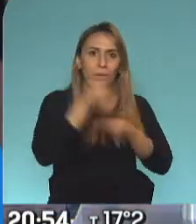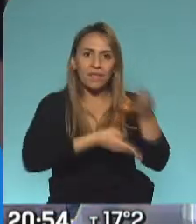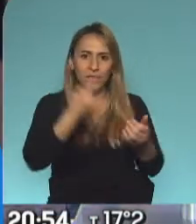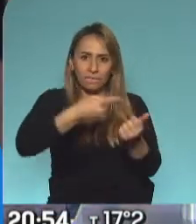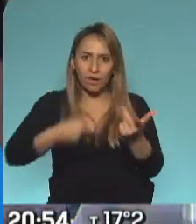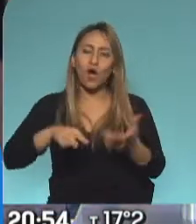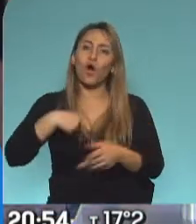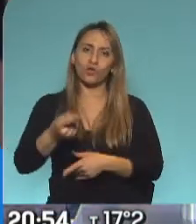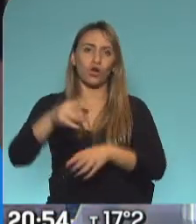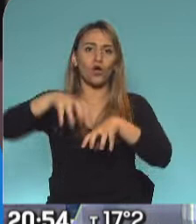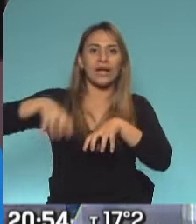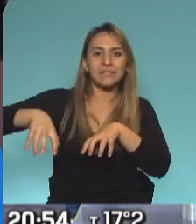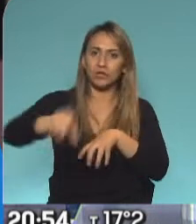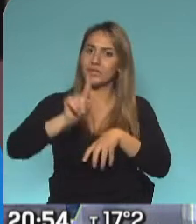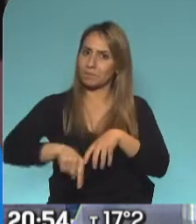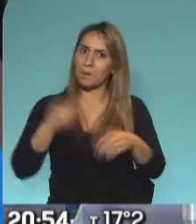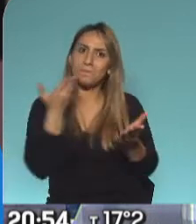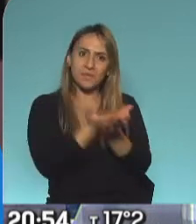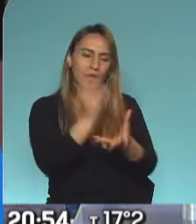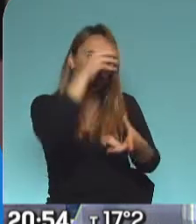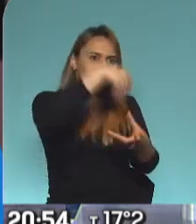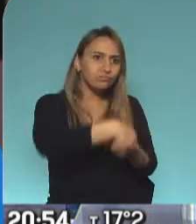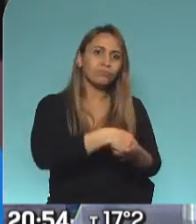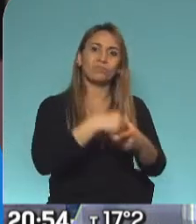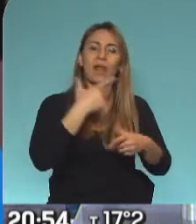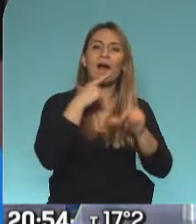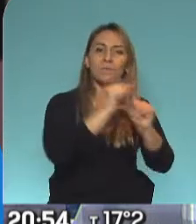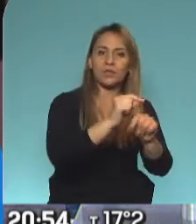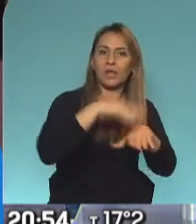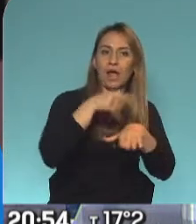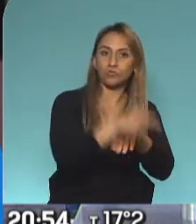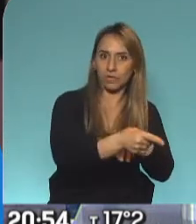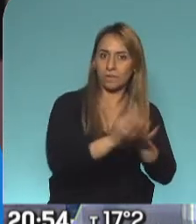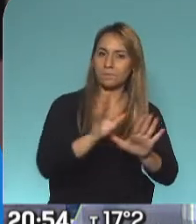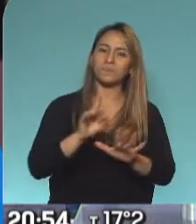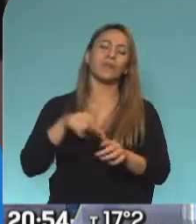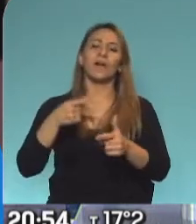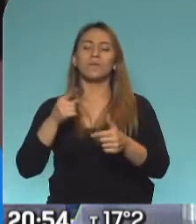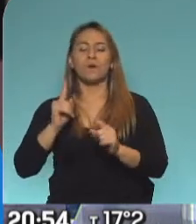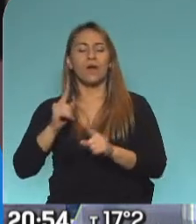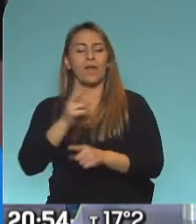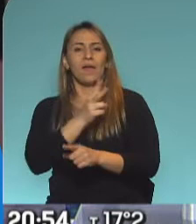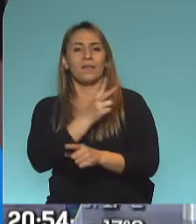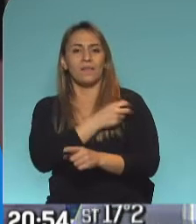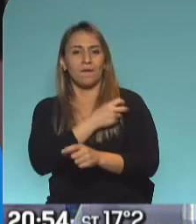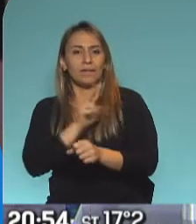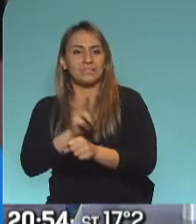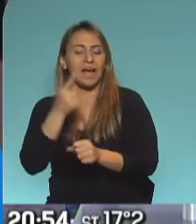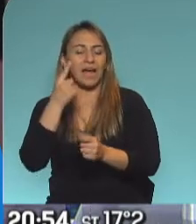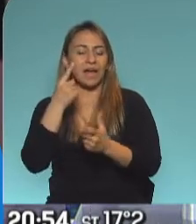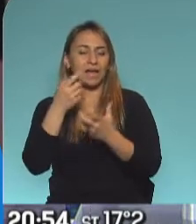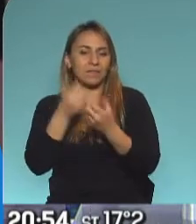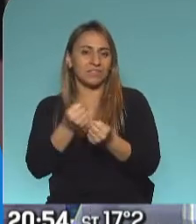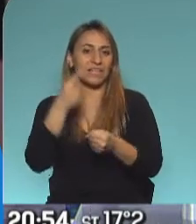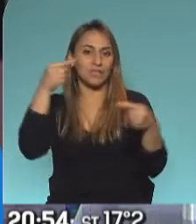vigentes u otras organizaciones entre ellas algunas que tienen que ver no sólo con la defensa contra la violencia institucional sino también contra